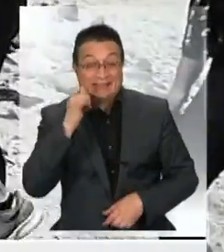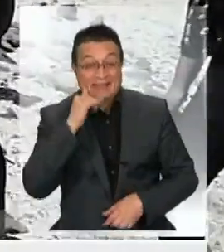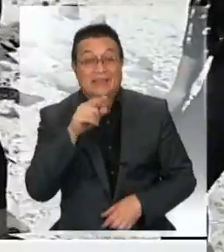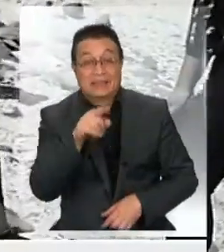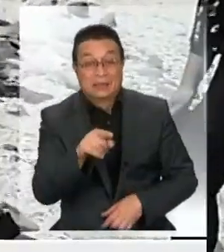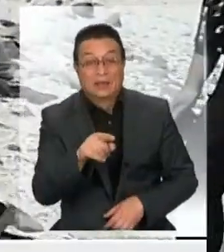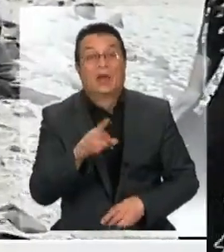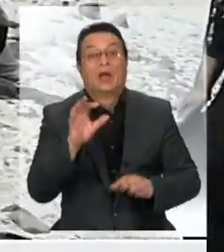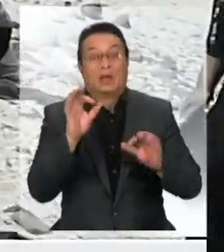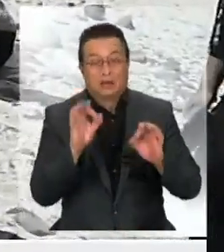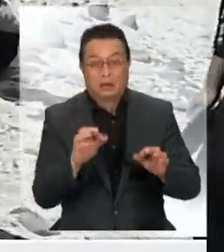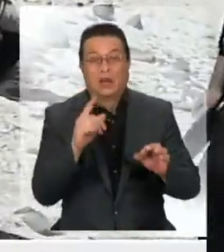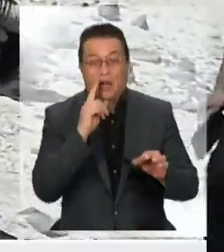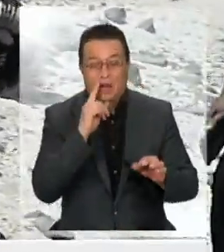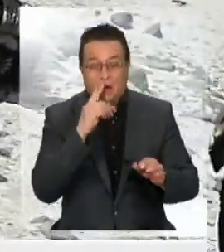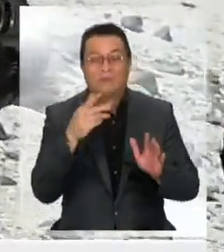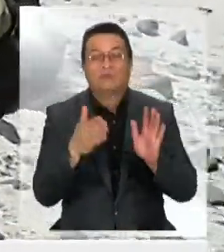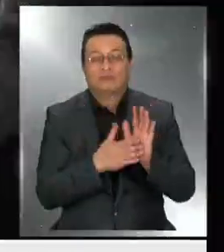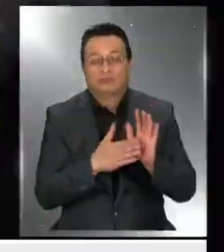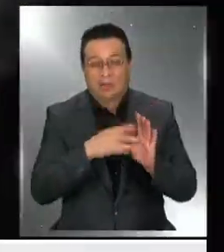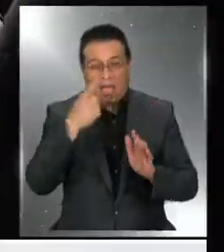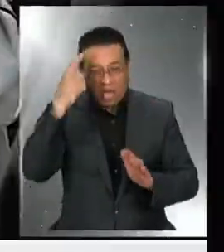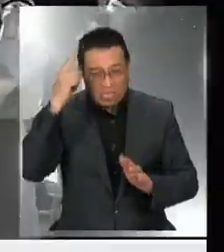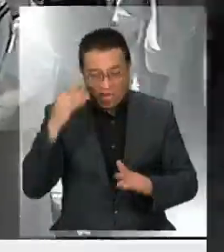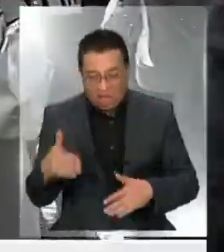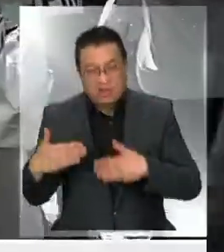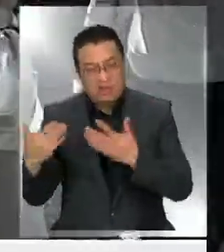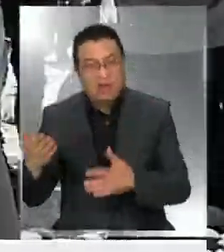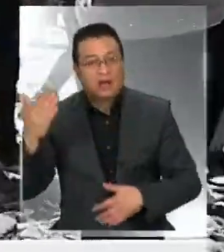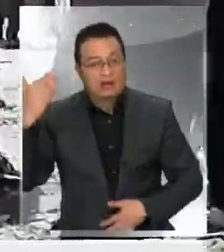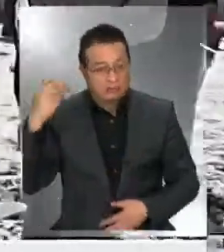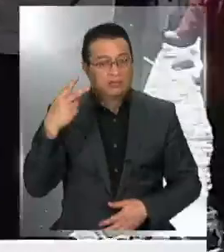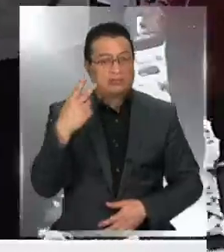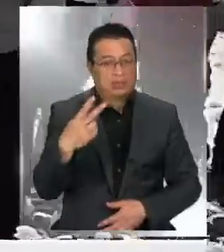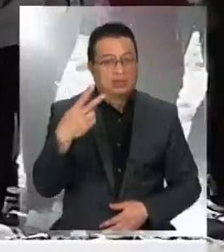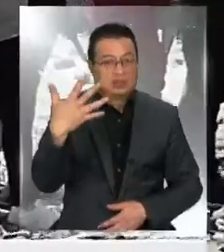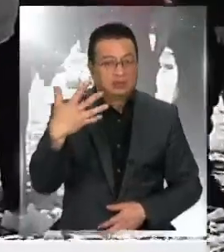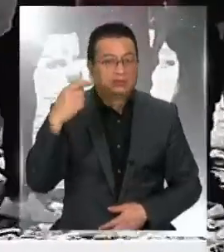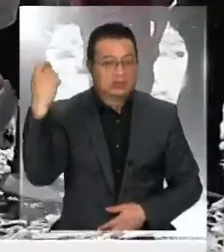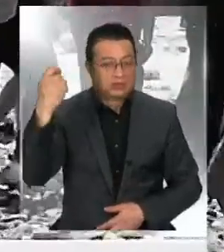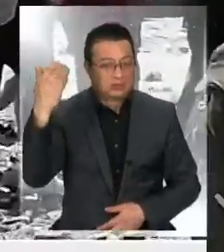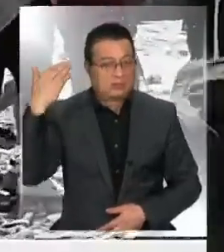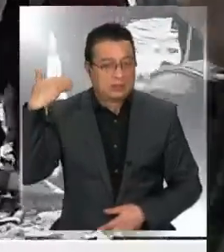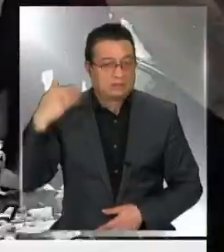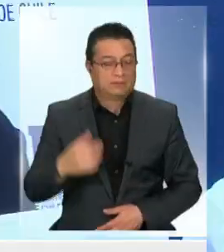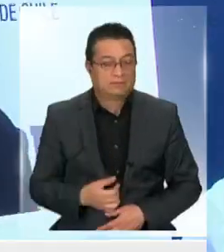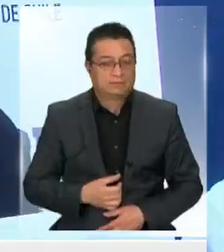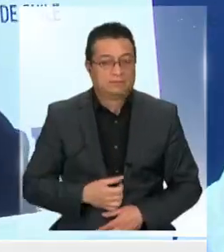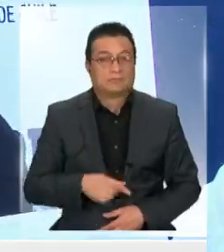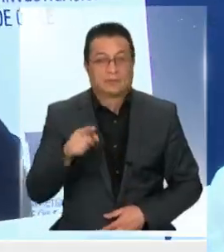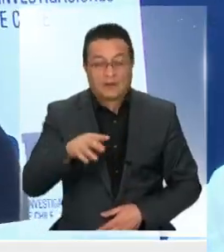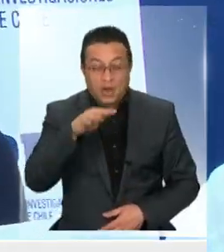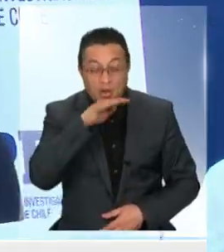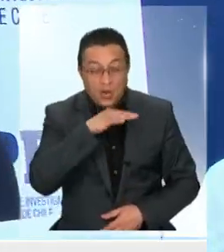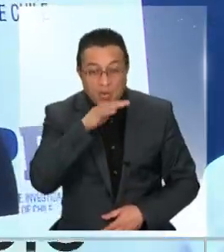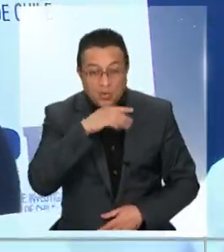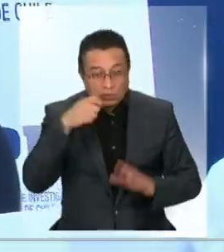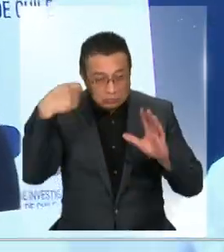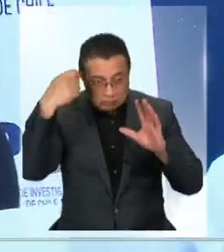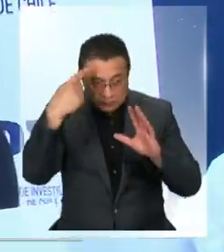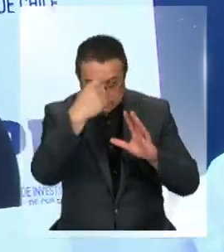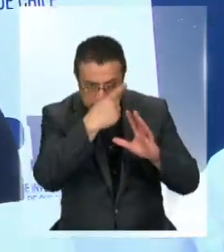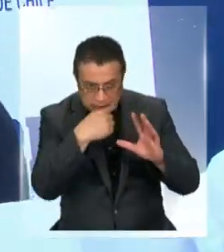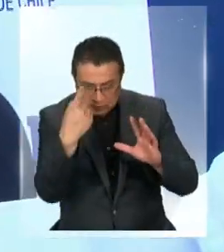viene a compensar en parte el gran daño provocado el pasado 25 de septiembre. Utilizando software de